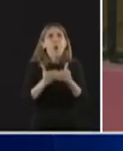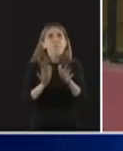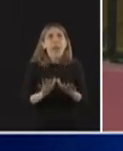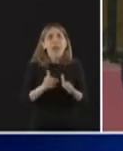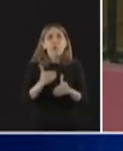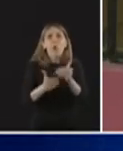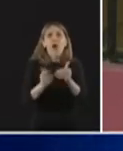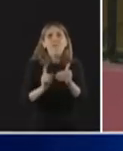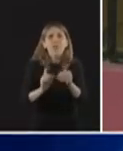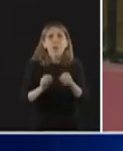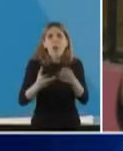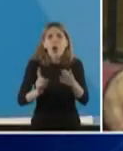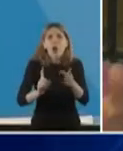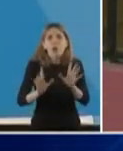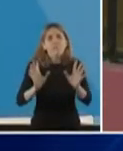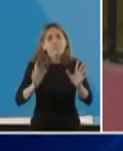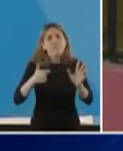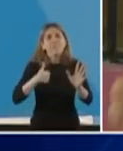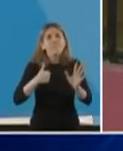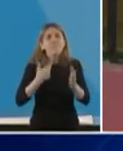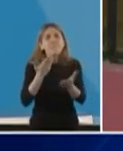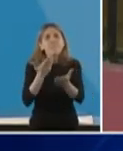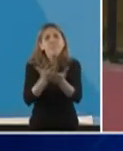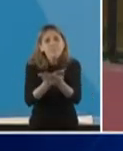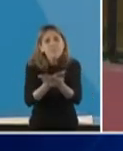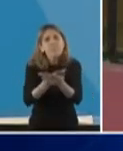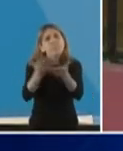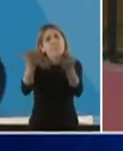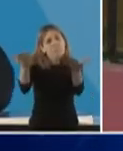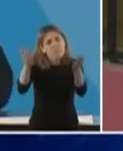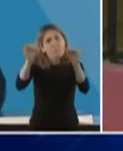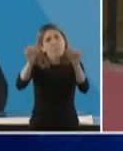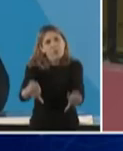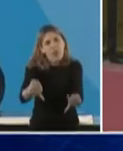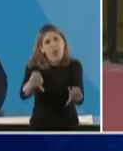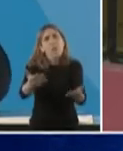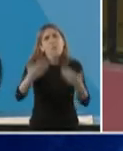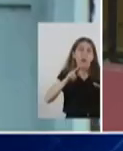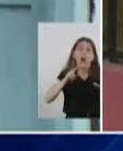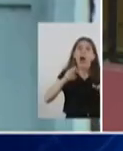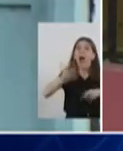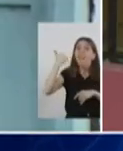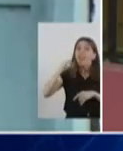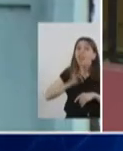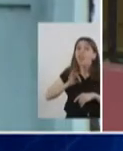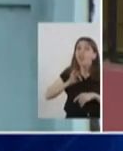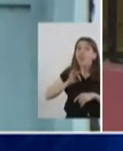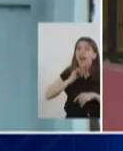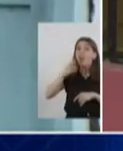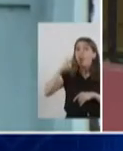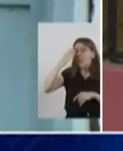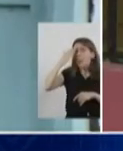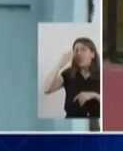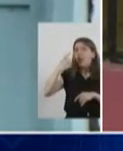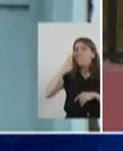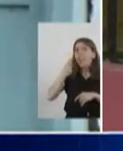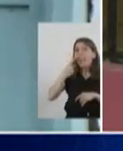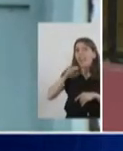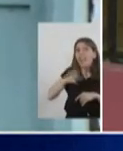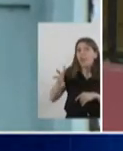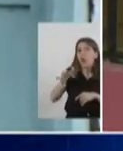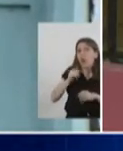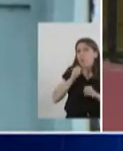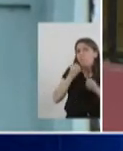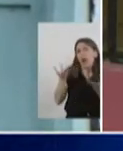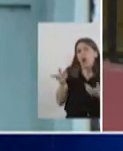deberíamos potenciar liberar las fuerzas de todos los emprendedores y empresas en esos rubros para producir más para